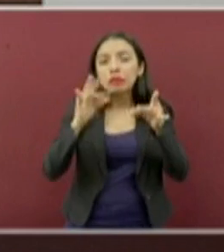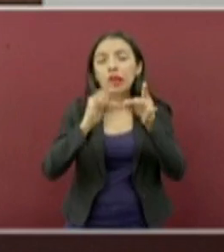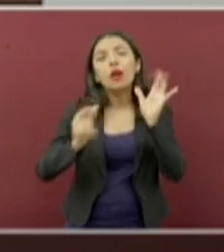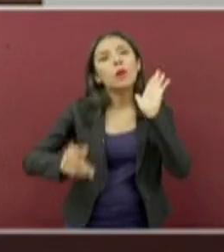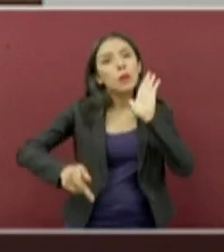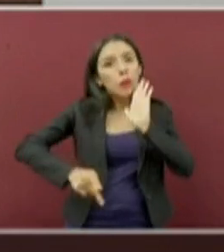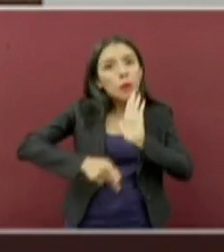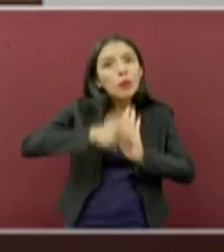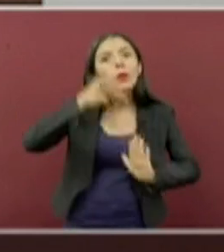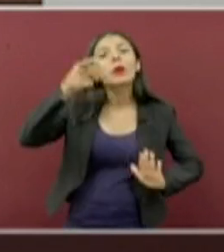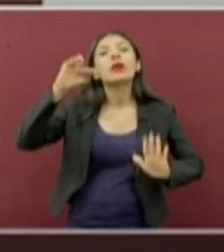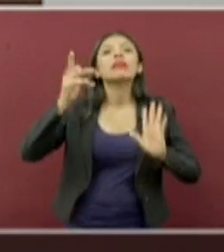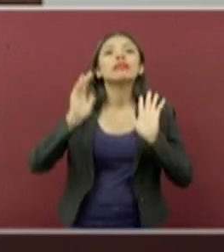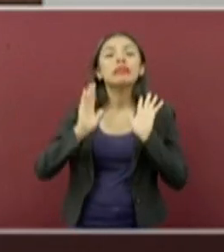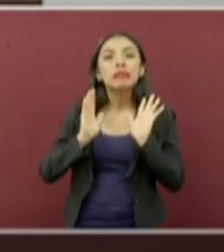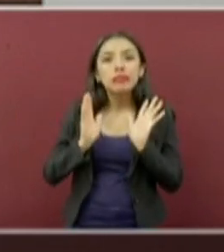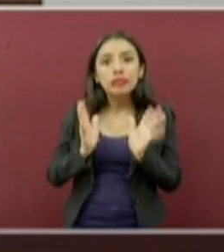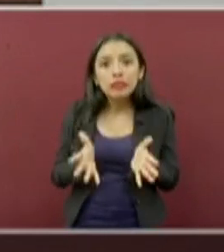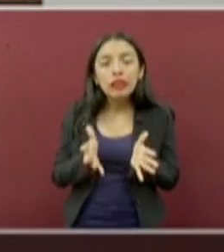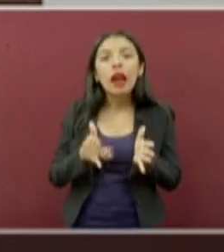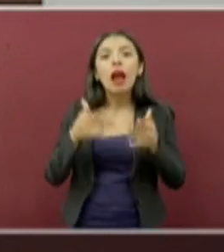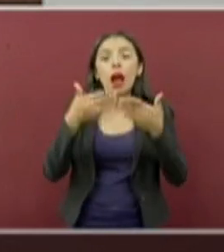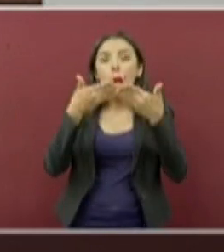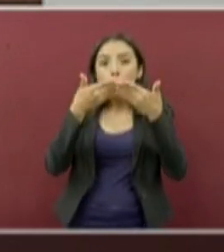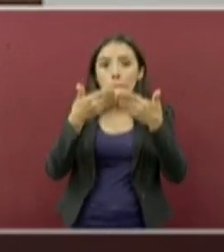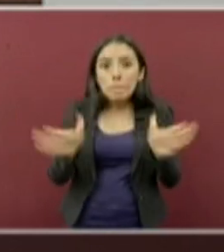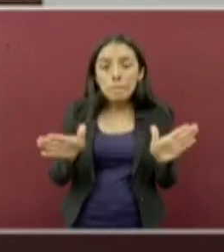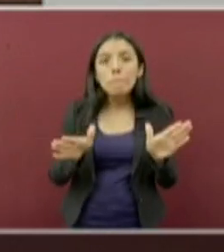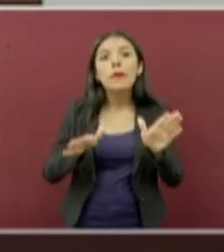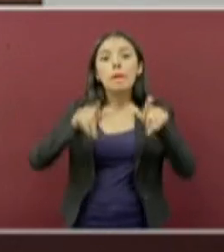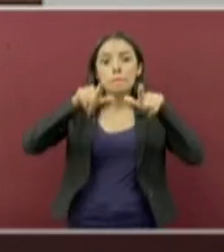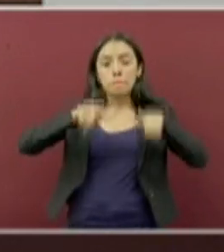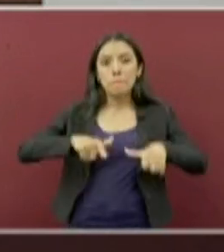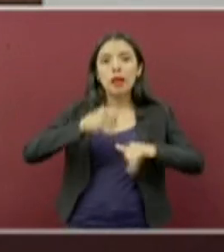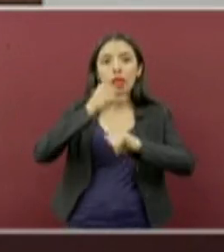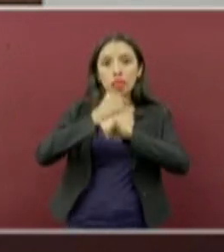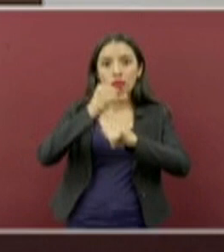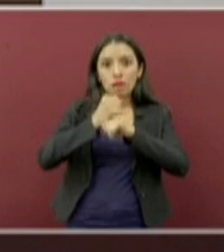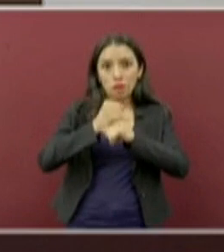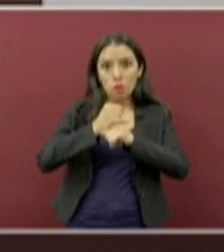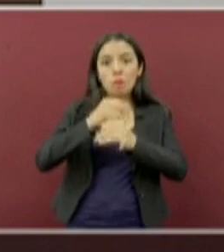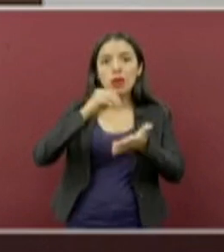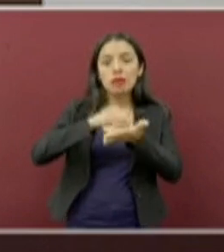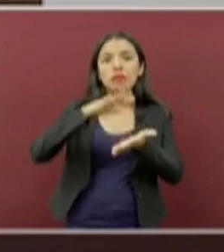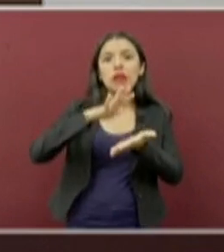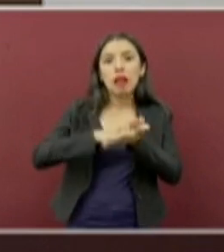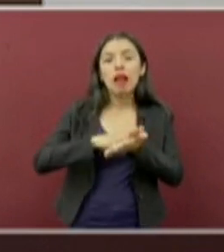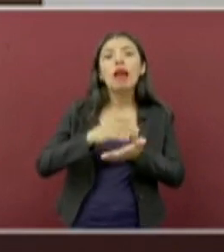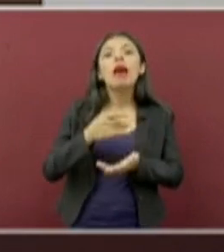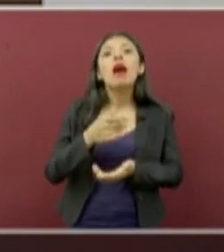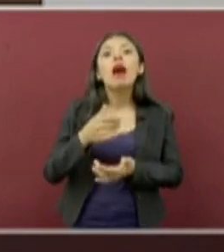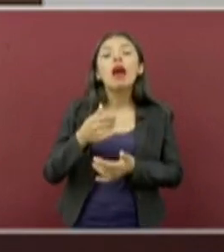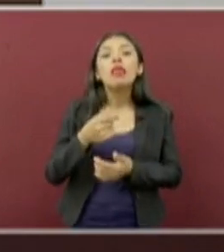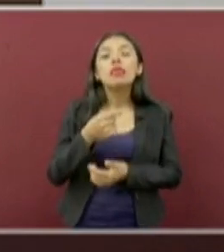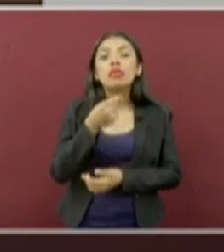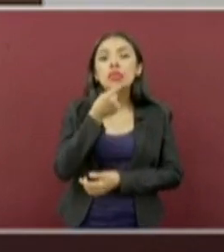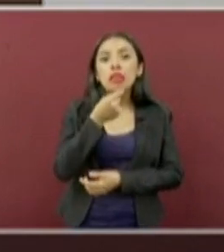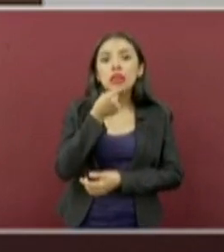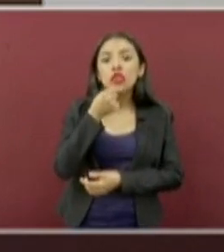nuevamente que ya está abierto el registro para los menores de 12 a 17 años